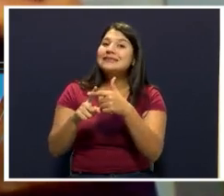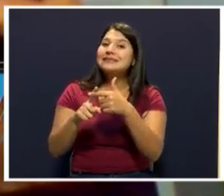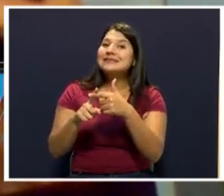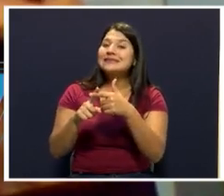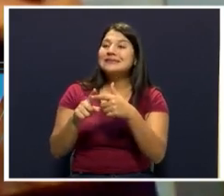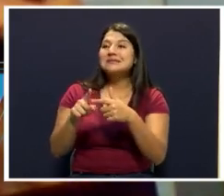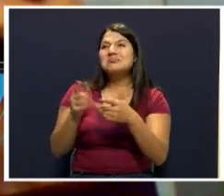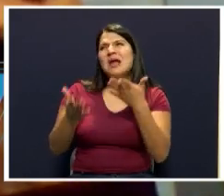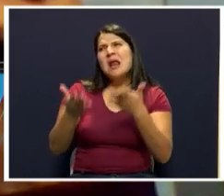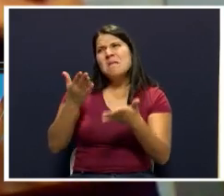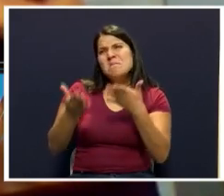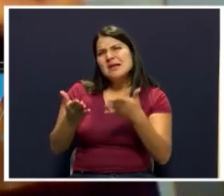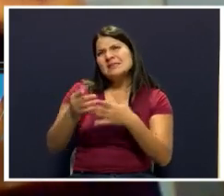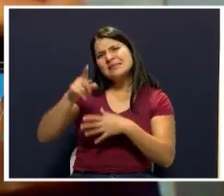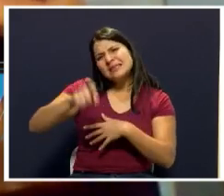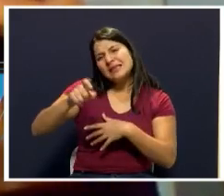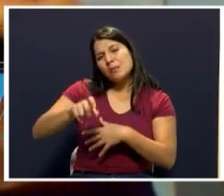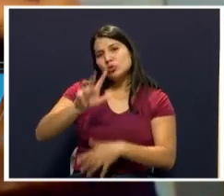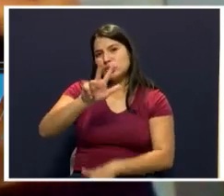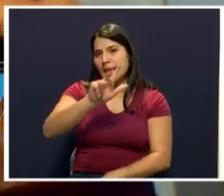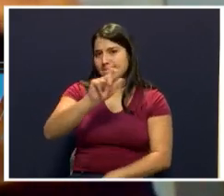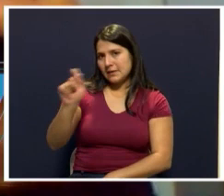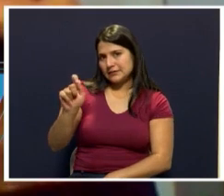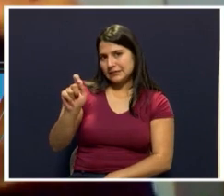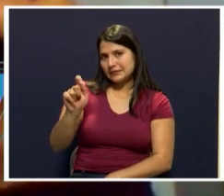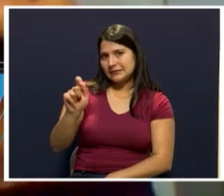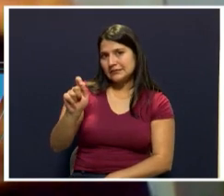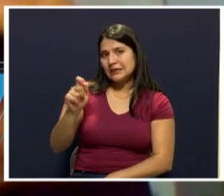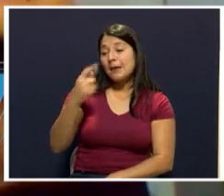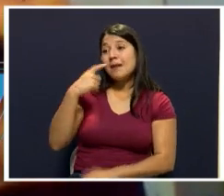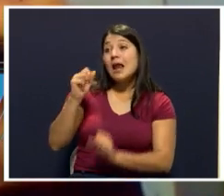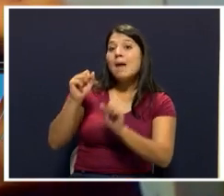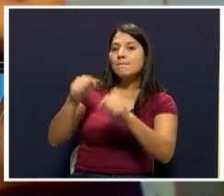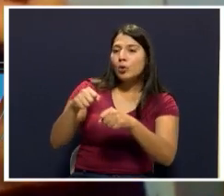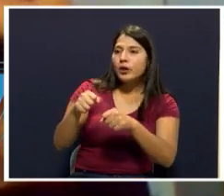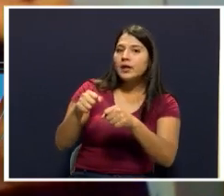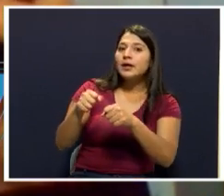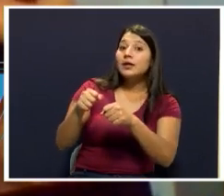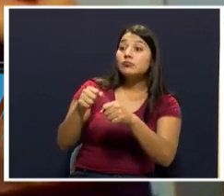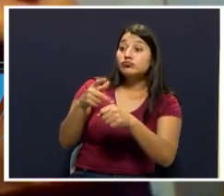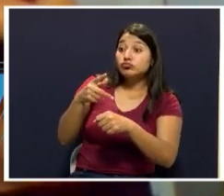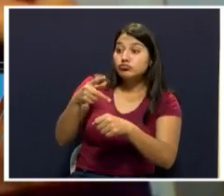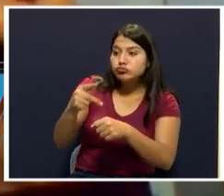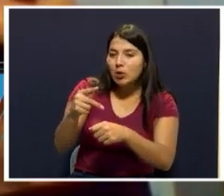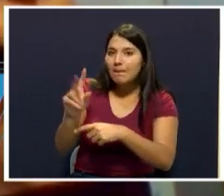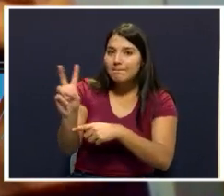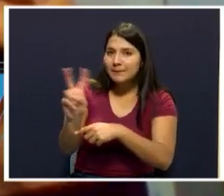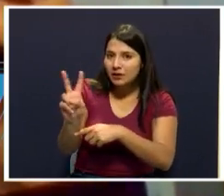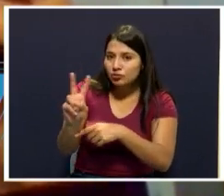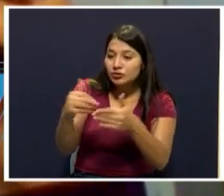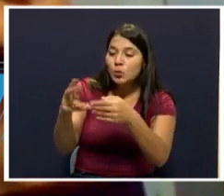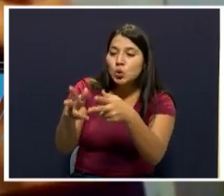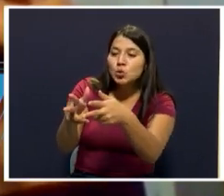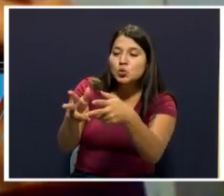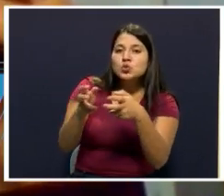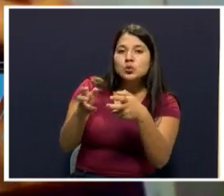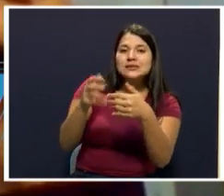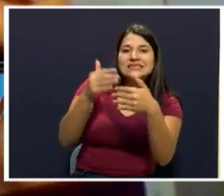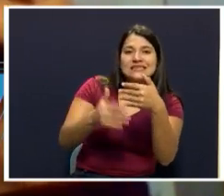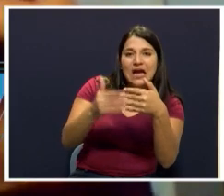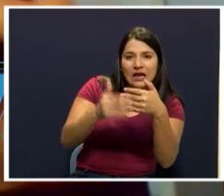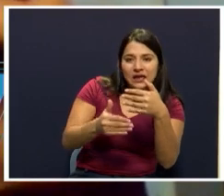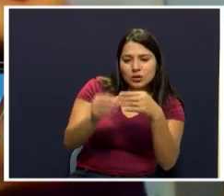para inmunizar estos caballos y a partir de ahí obtener los anticuerpos de la sangre de estos animales inmunizados